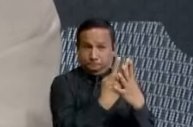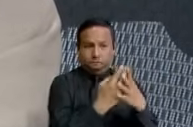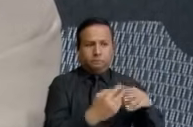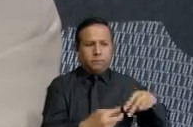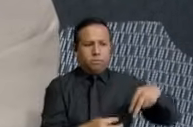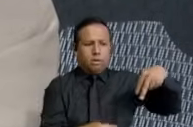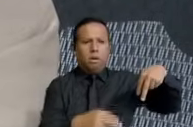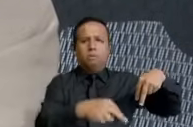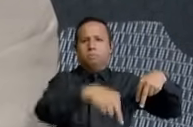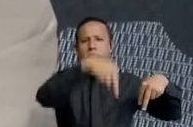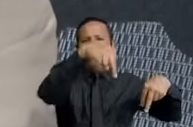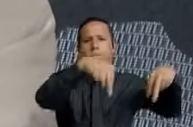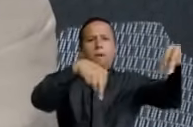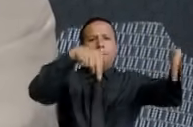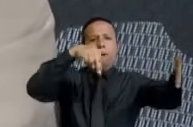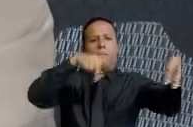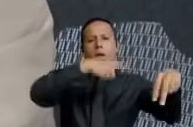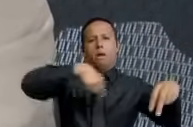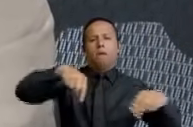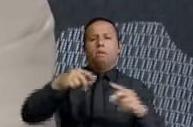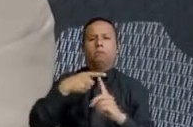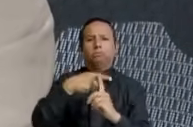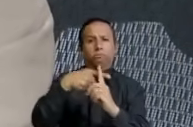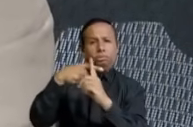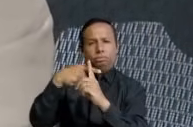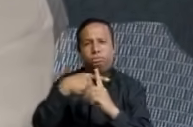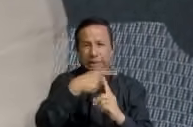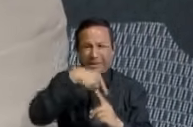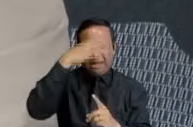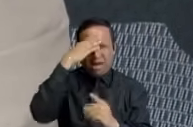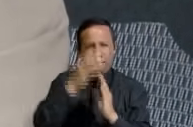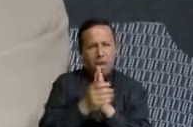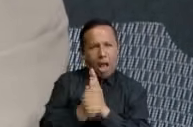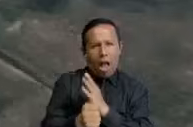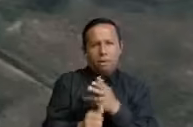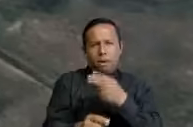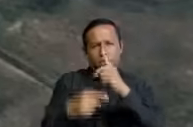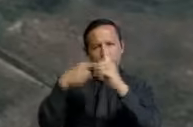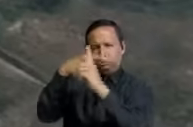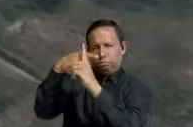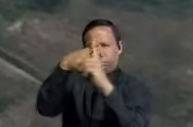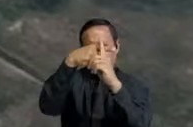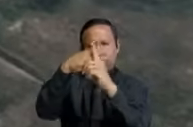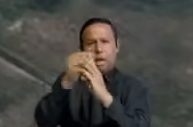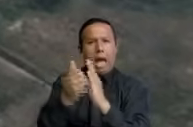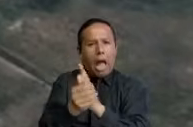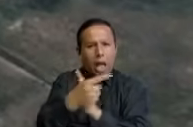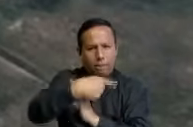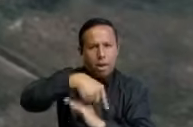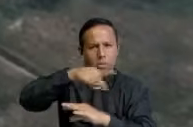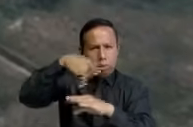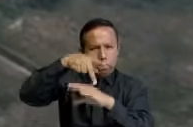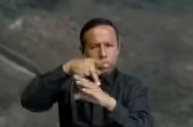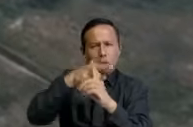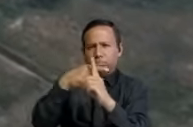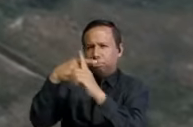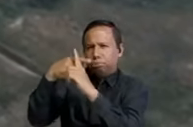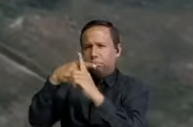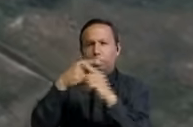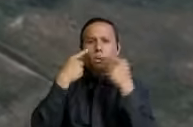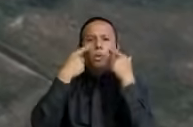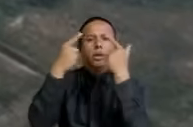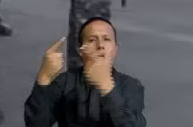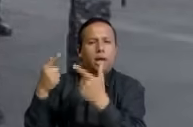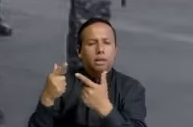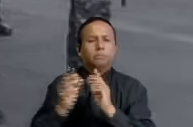para poder identificar cualquier dron Y tratar de derribarlo Franco tiradores durante la emergencia evacuaron a los 78 reos entre